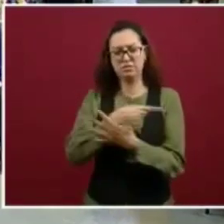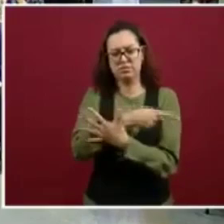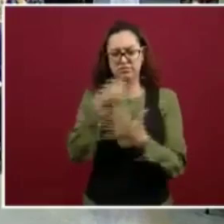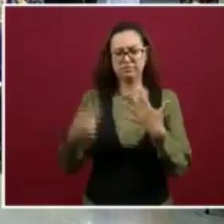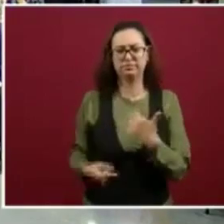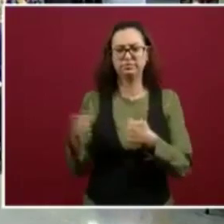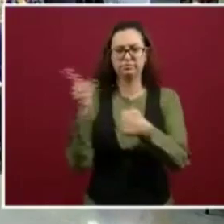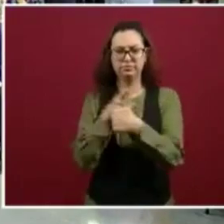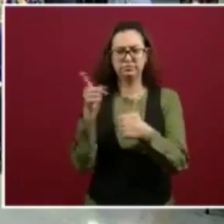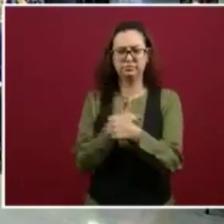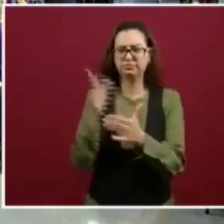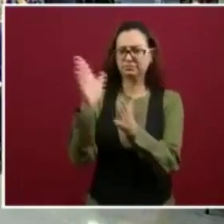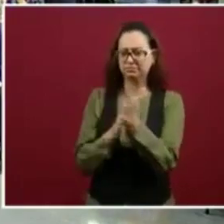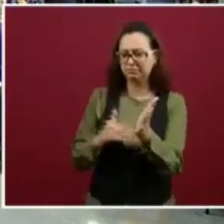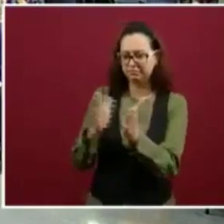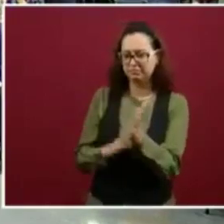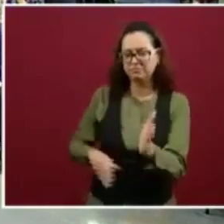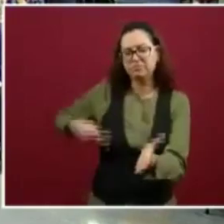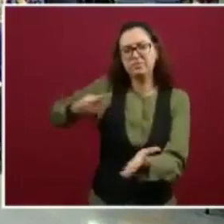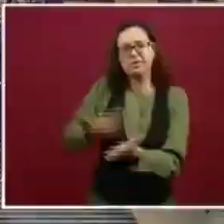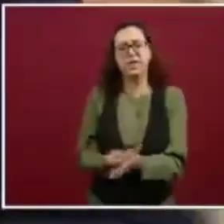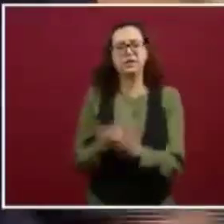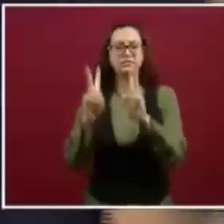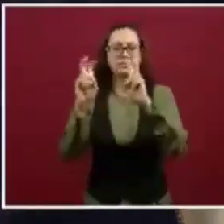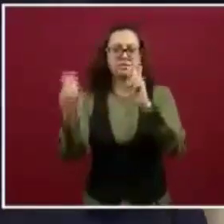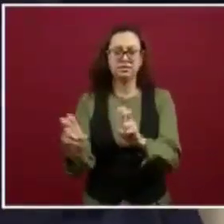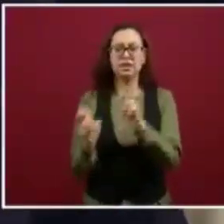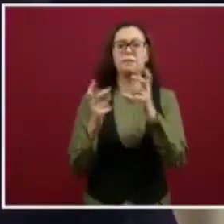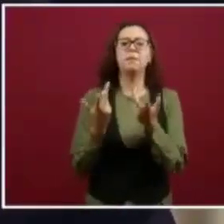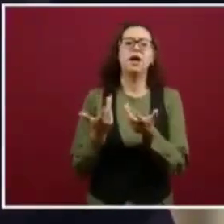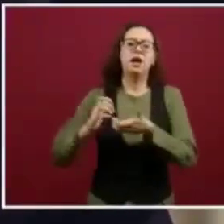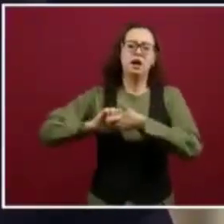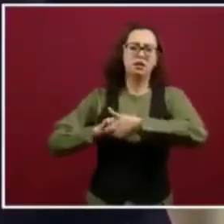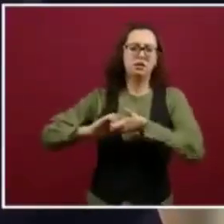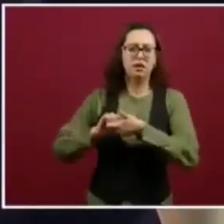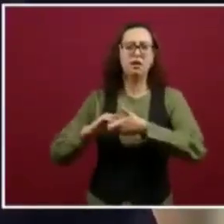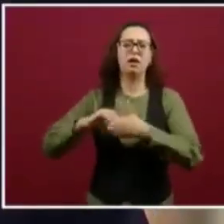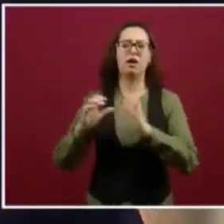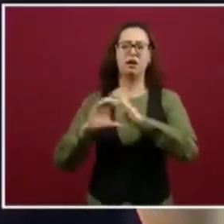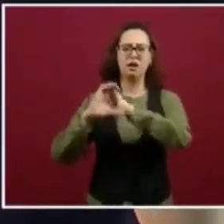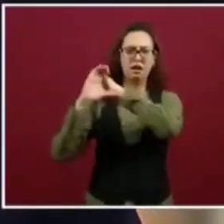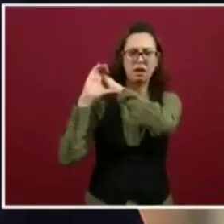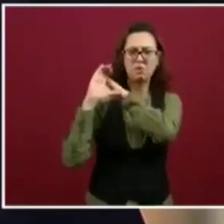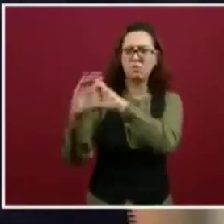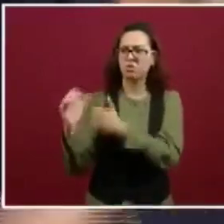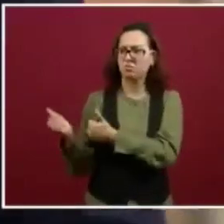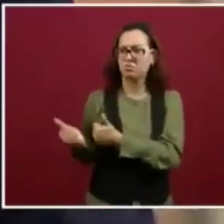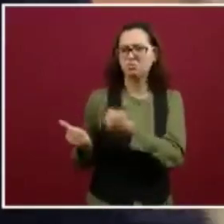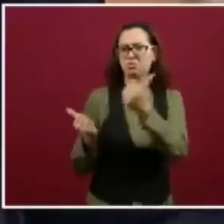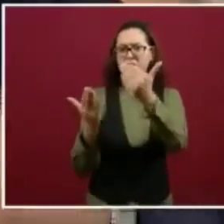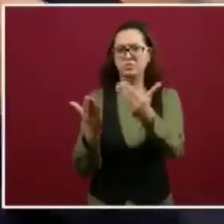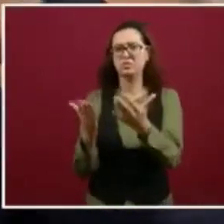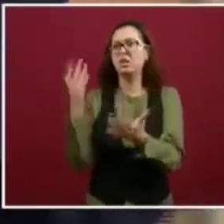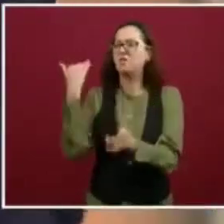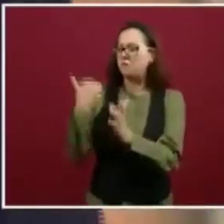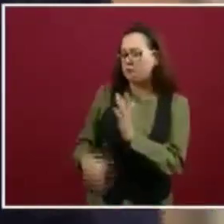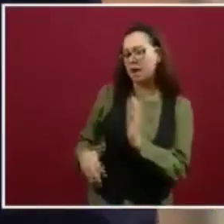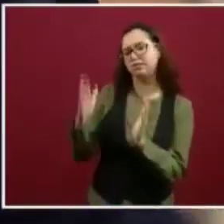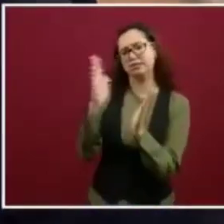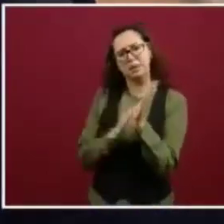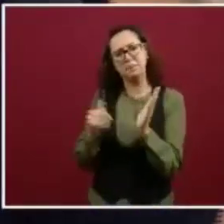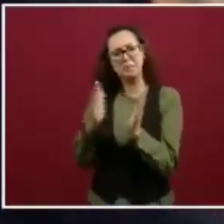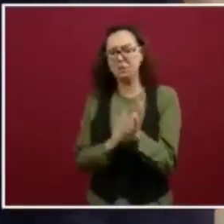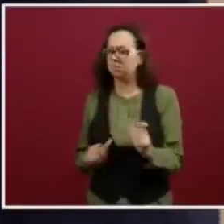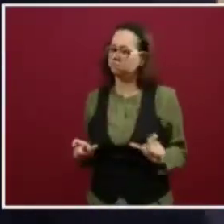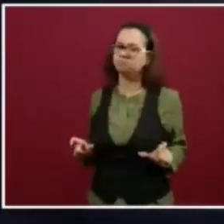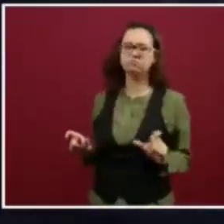anticipada de documentos para el transporte de carga. Esto no se hace, entonces los camiones se quedan parados, ¿verdad? Porque no traen los documentos, porque no